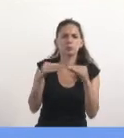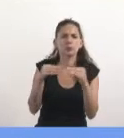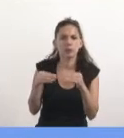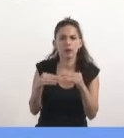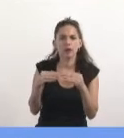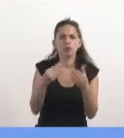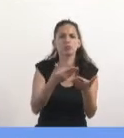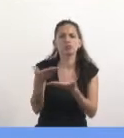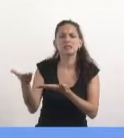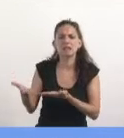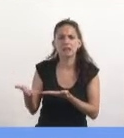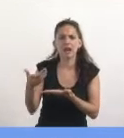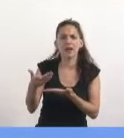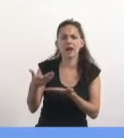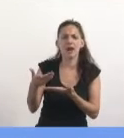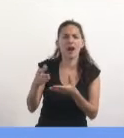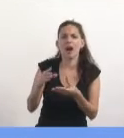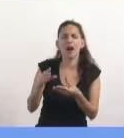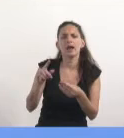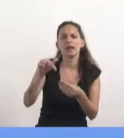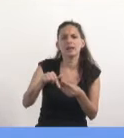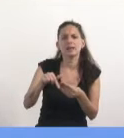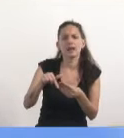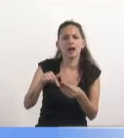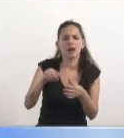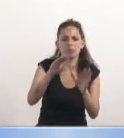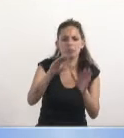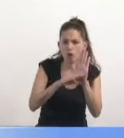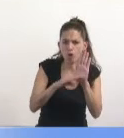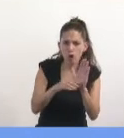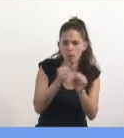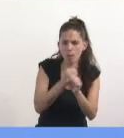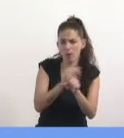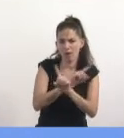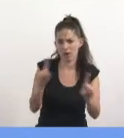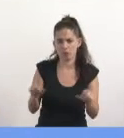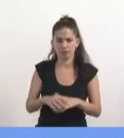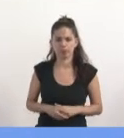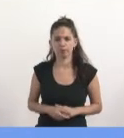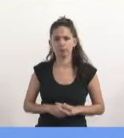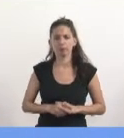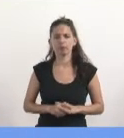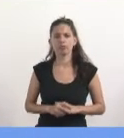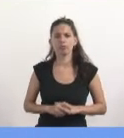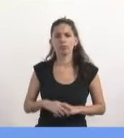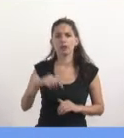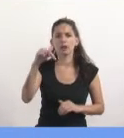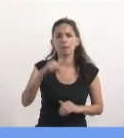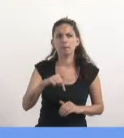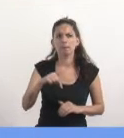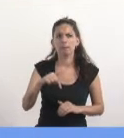a tener que sancionar esa norma porque producía un verdadero alivio fiscal a las provincias. Este aquí